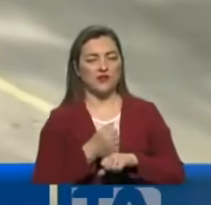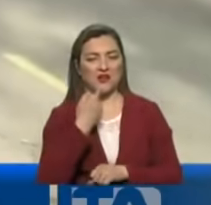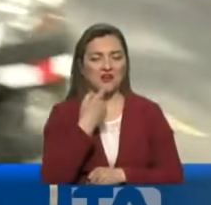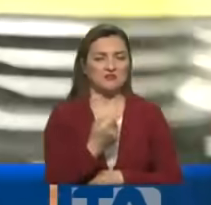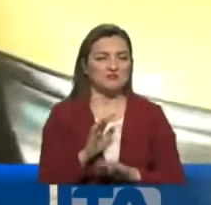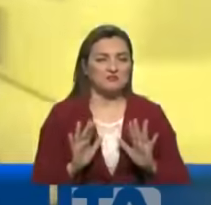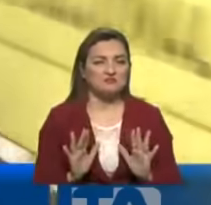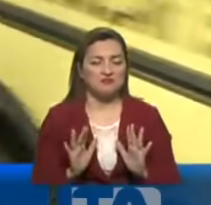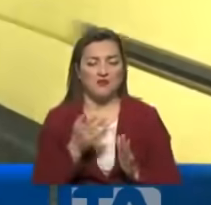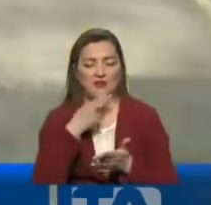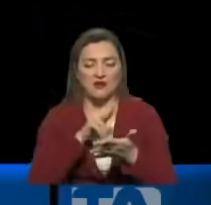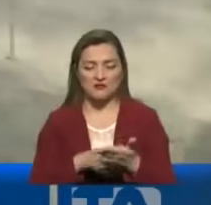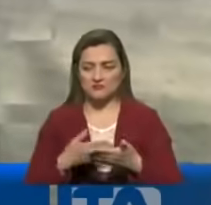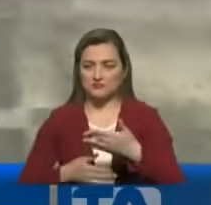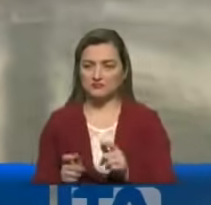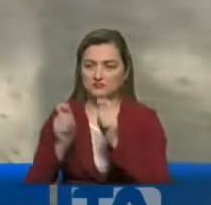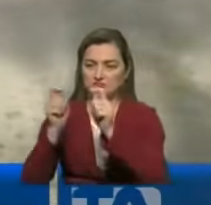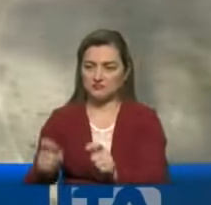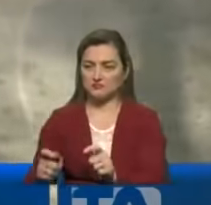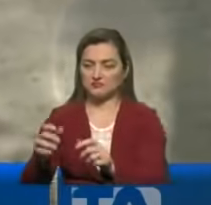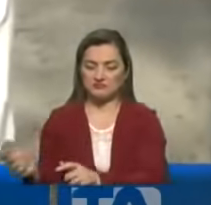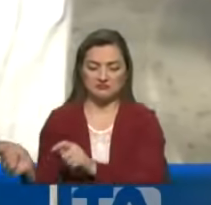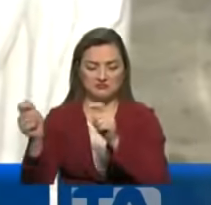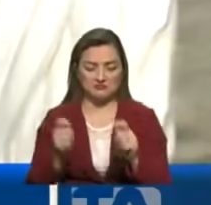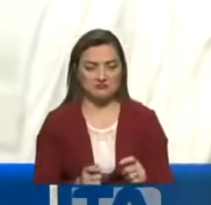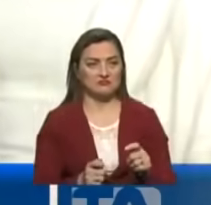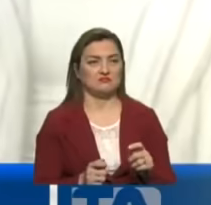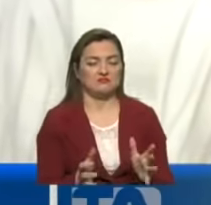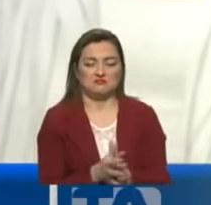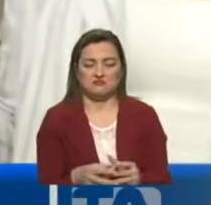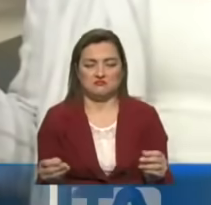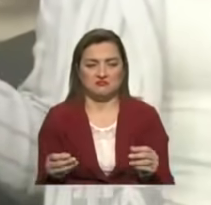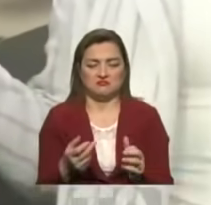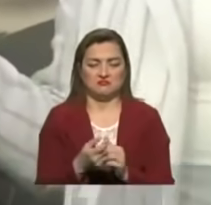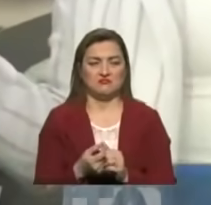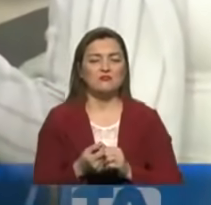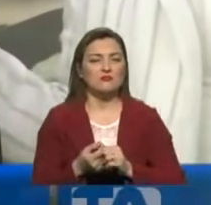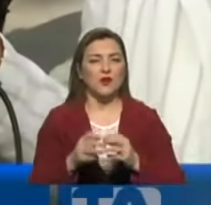que pongamos un oficio para que ellos puedan venir a destapar los sumideros, que ya está taponado